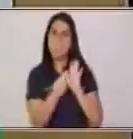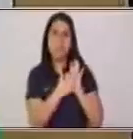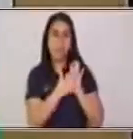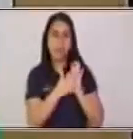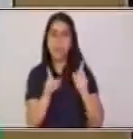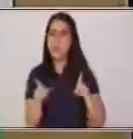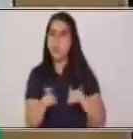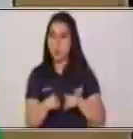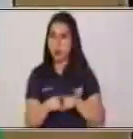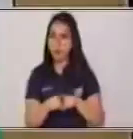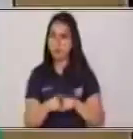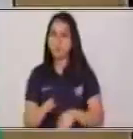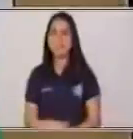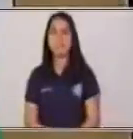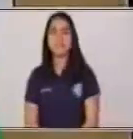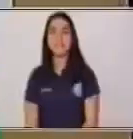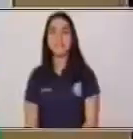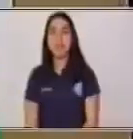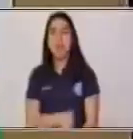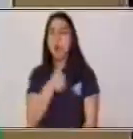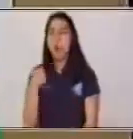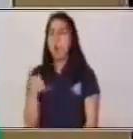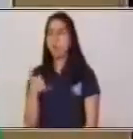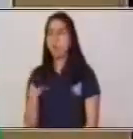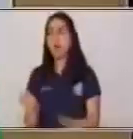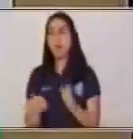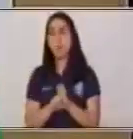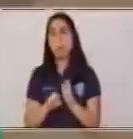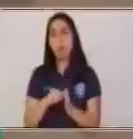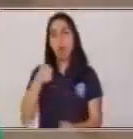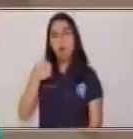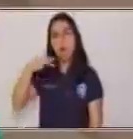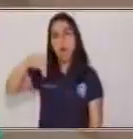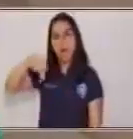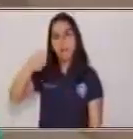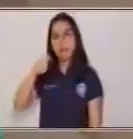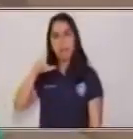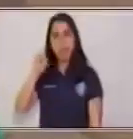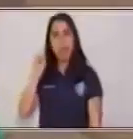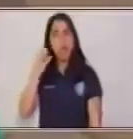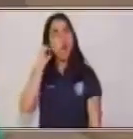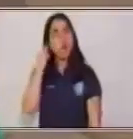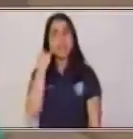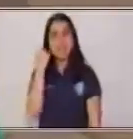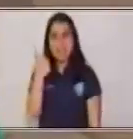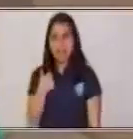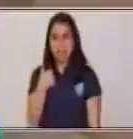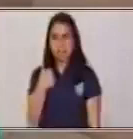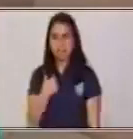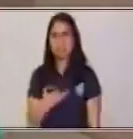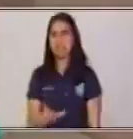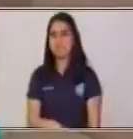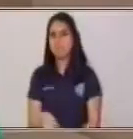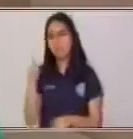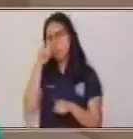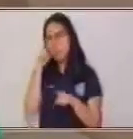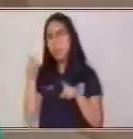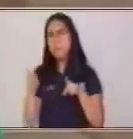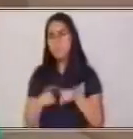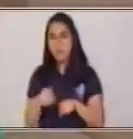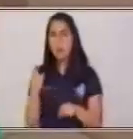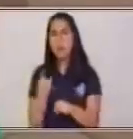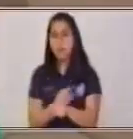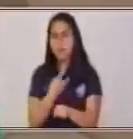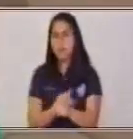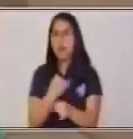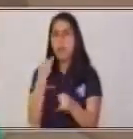cuando nosotros hacemos un texto que incluye introducción, desarrollo y conclusión, estos